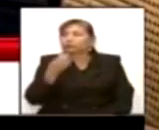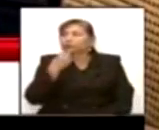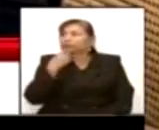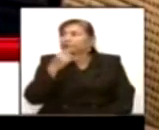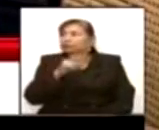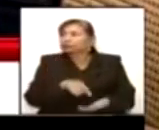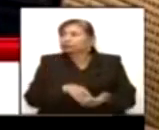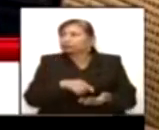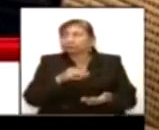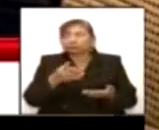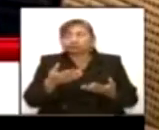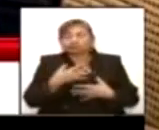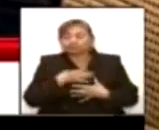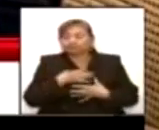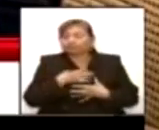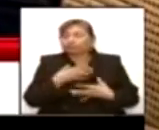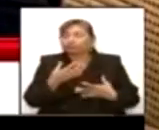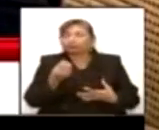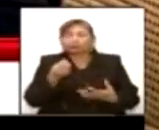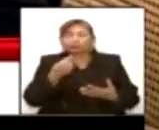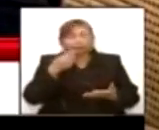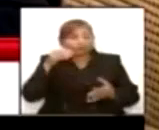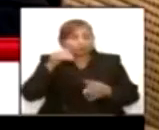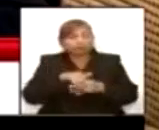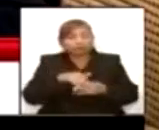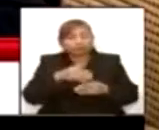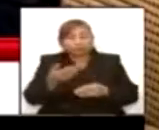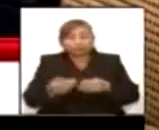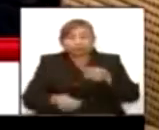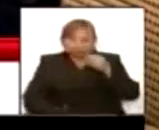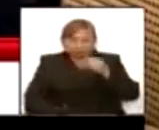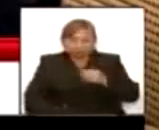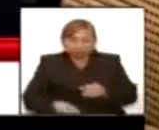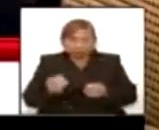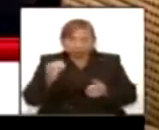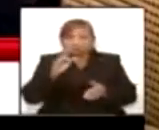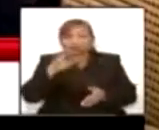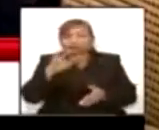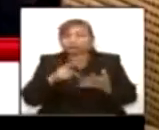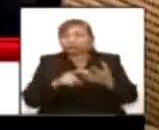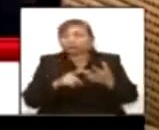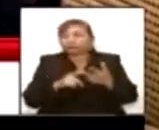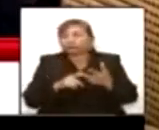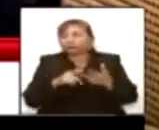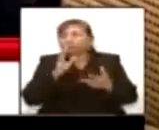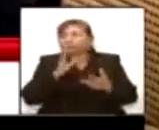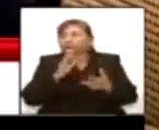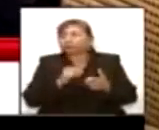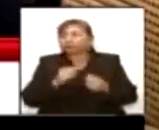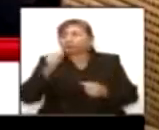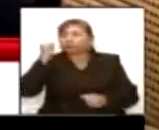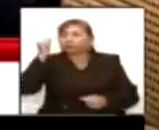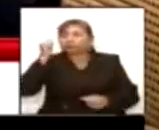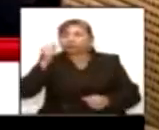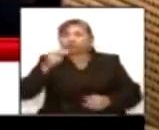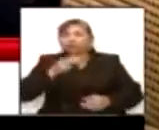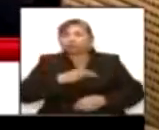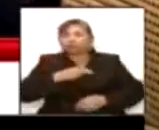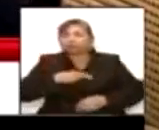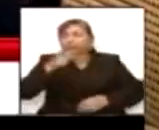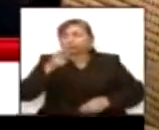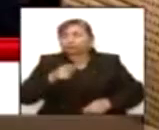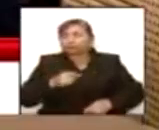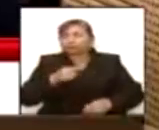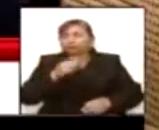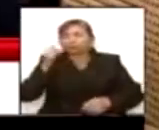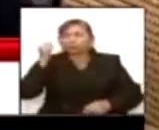estamos reclamando eso, entonces votemos por esto, ¿no? Y tercero, se está hablando de los derechos humanos y